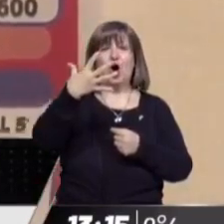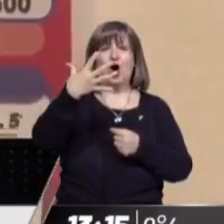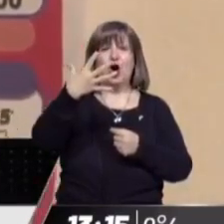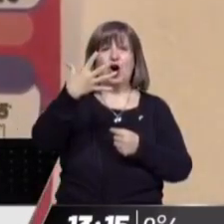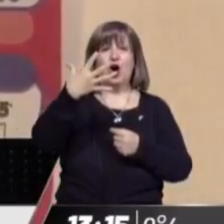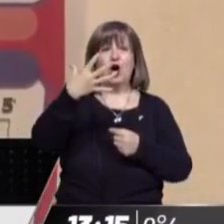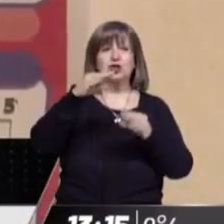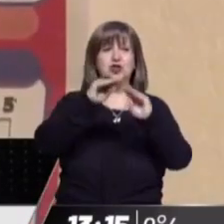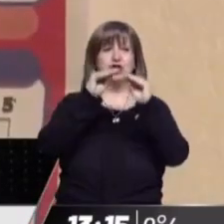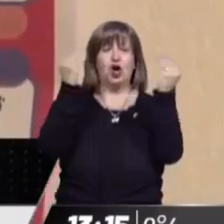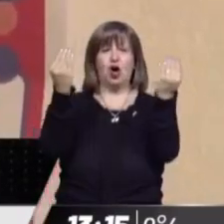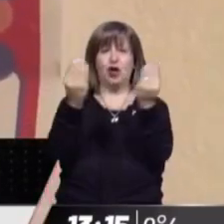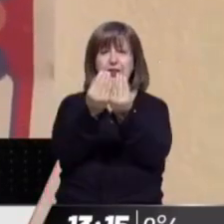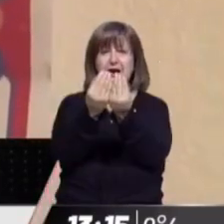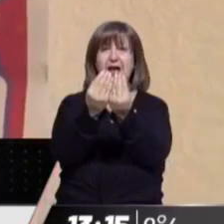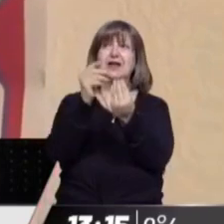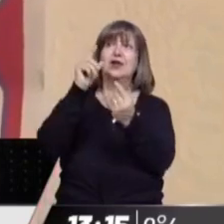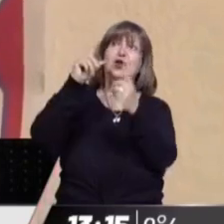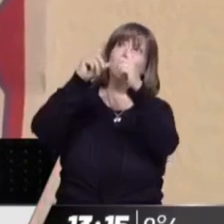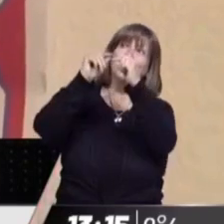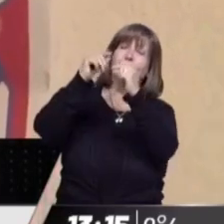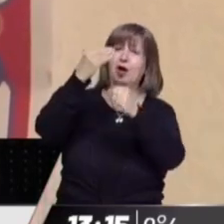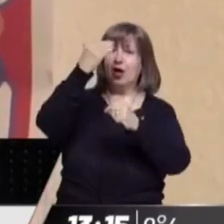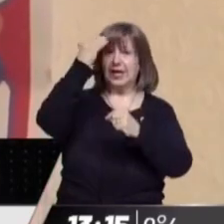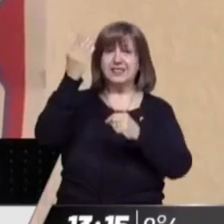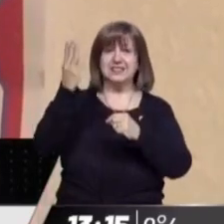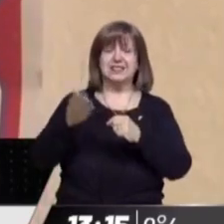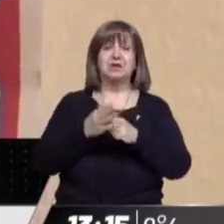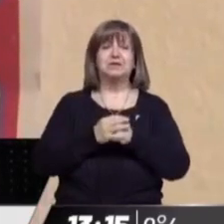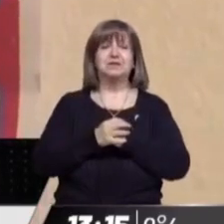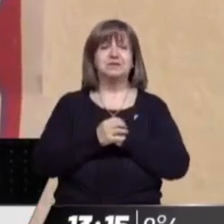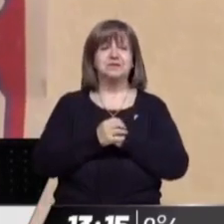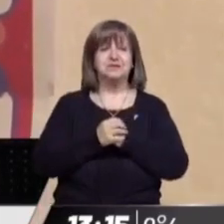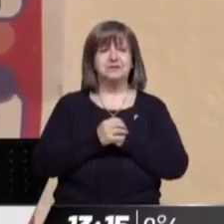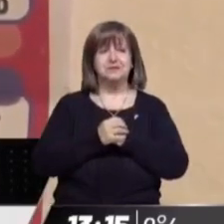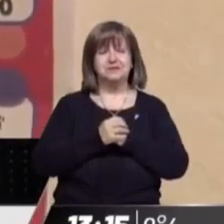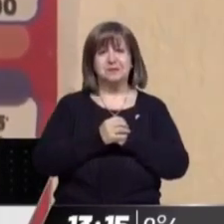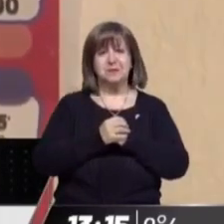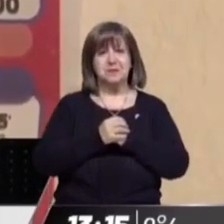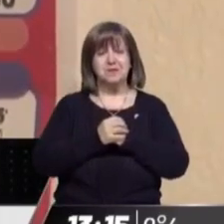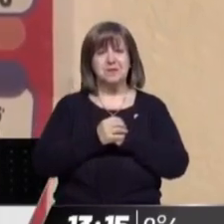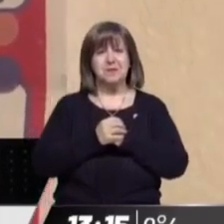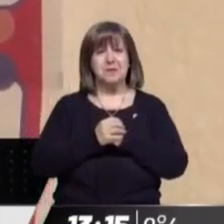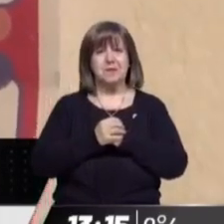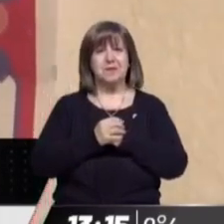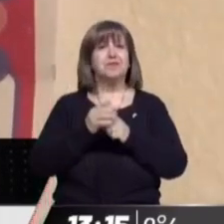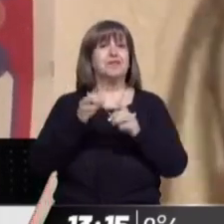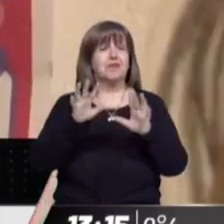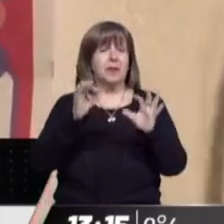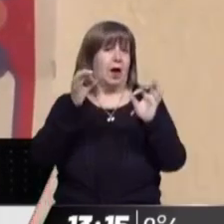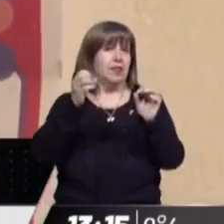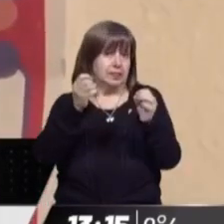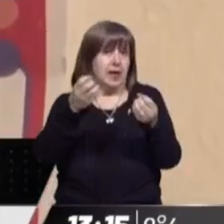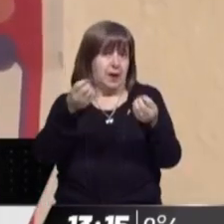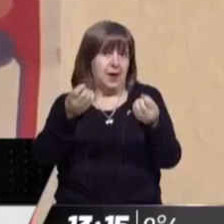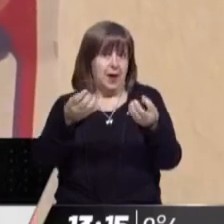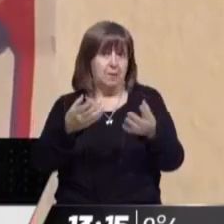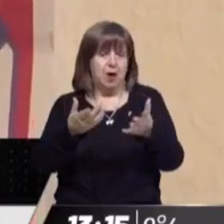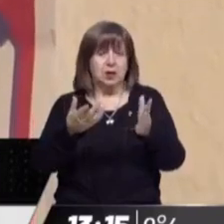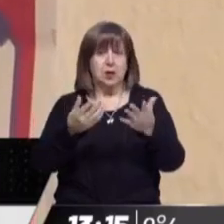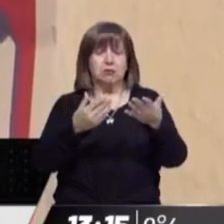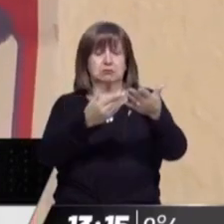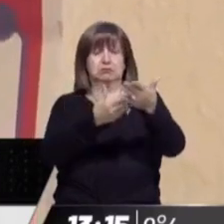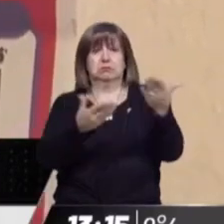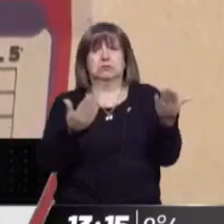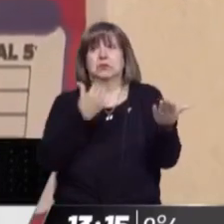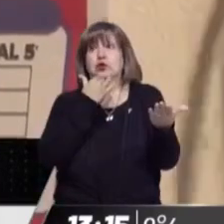son los 15 números ganadores que salieron acá en la agencia. Claro, está bueno decirlo por las dudas, que algún desprevenido ni se haya